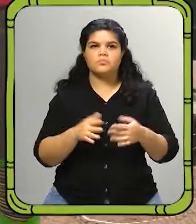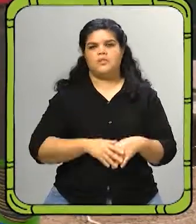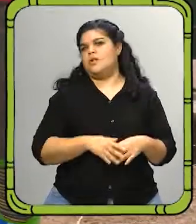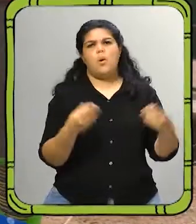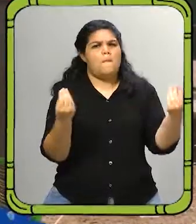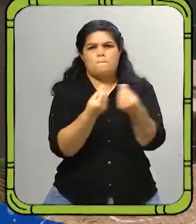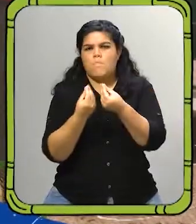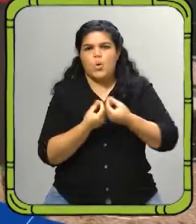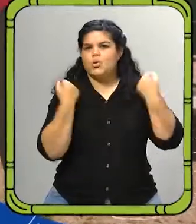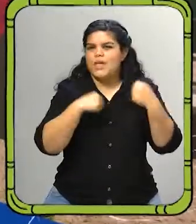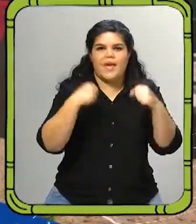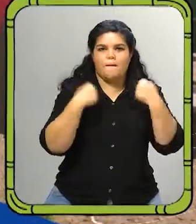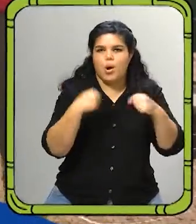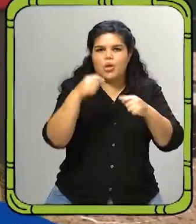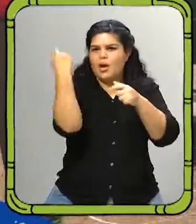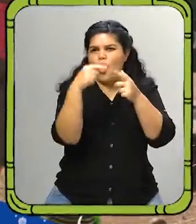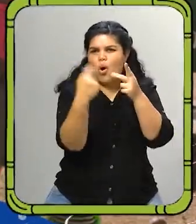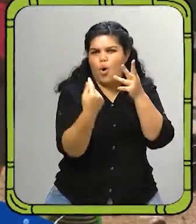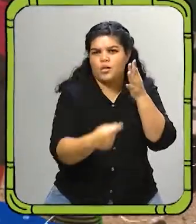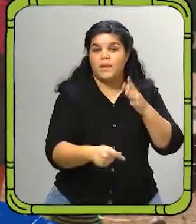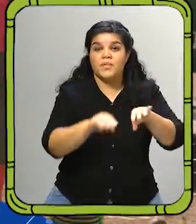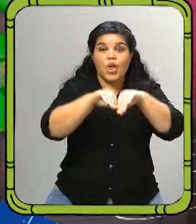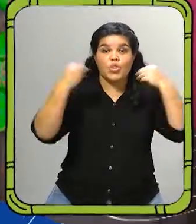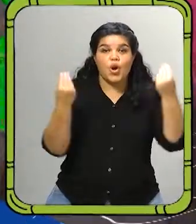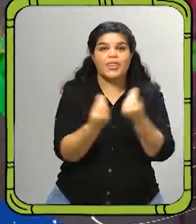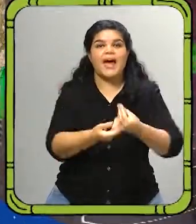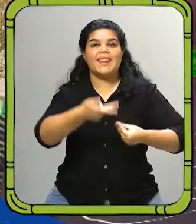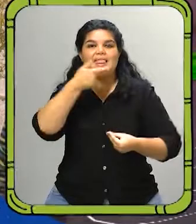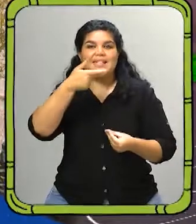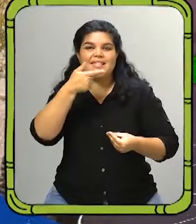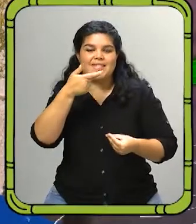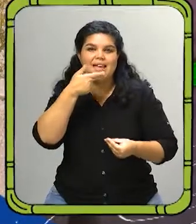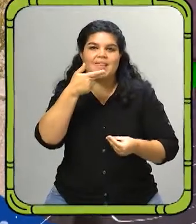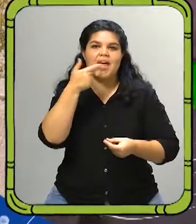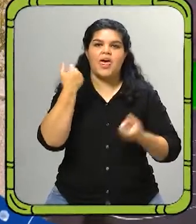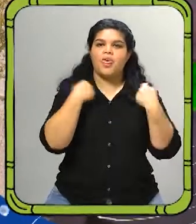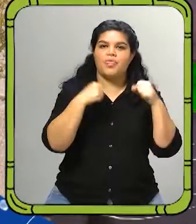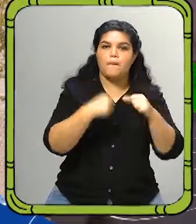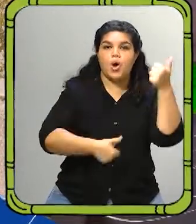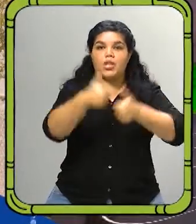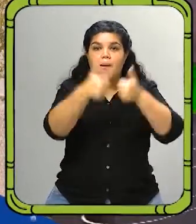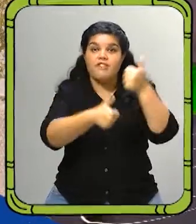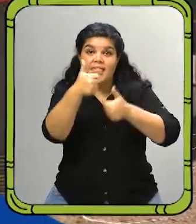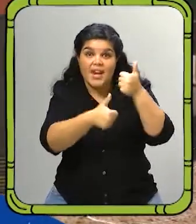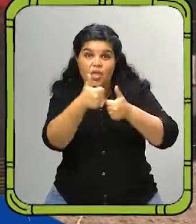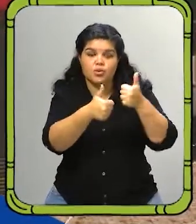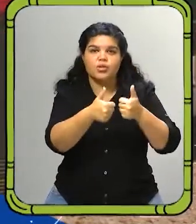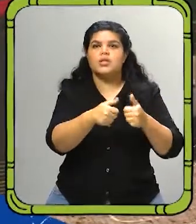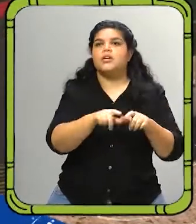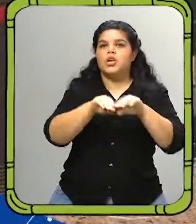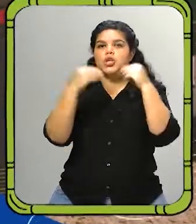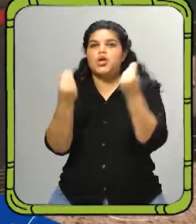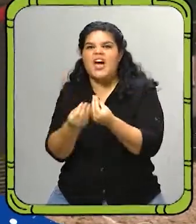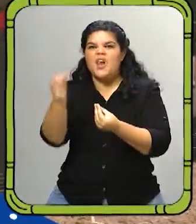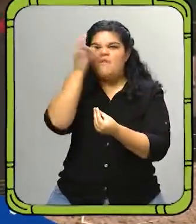de deportes y actividades, una gran cantidad. Tenemos 17 deportes federados y 20 actividades recreativas